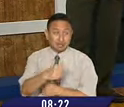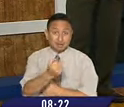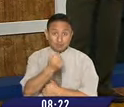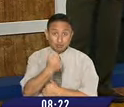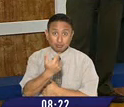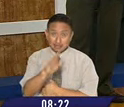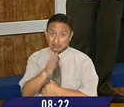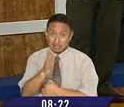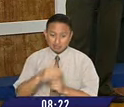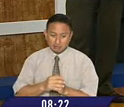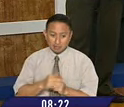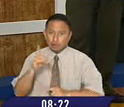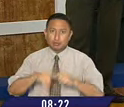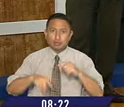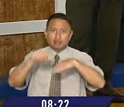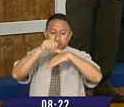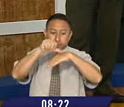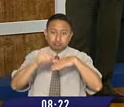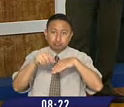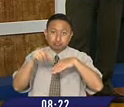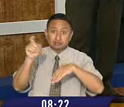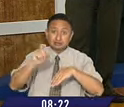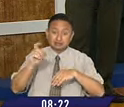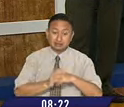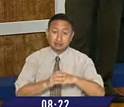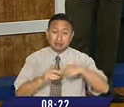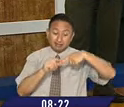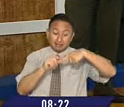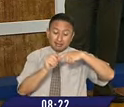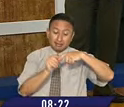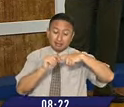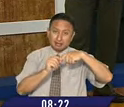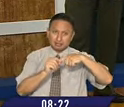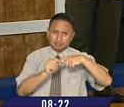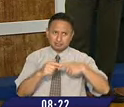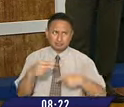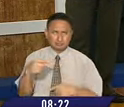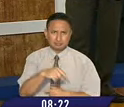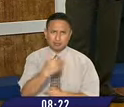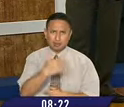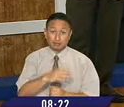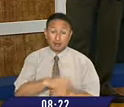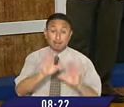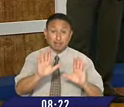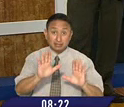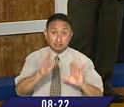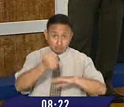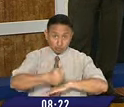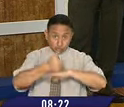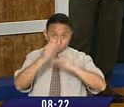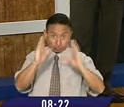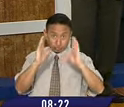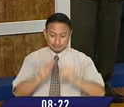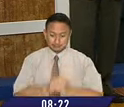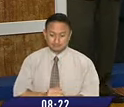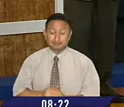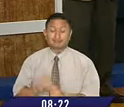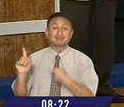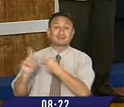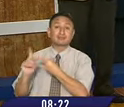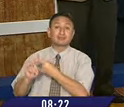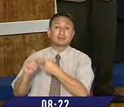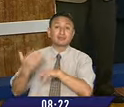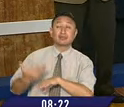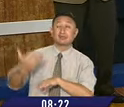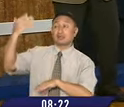médicos no le pueden realizar una cirugía en su rodilla. Increíble esto, ¿eh? Pero escuchen, autoridades. Él es uno de los sobrevivientes